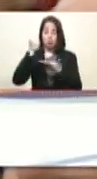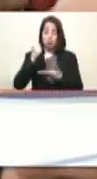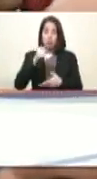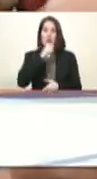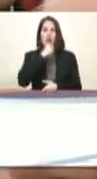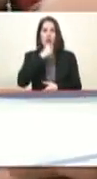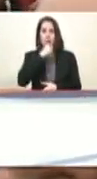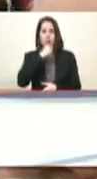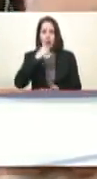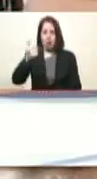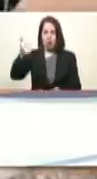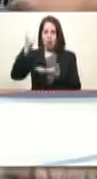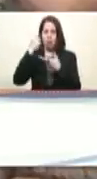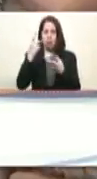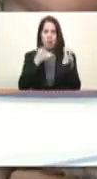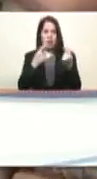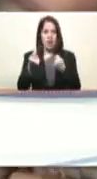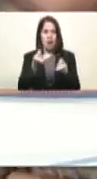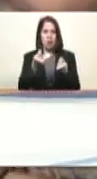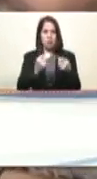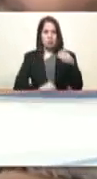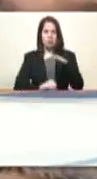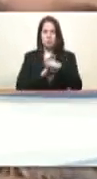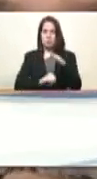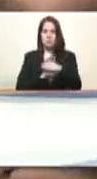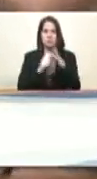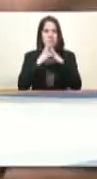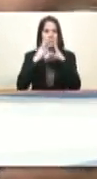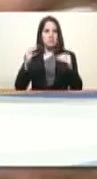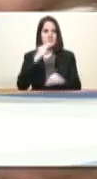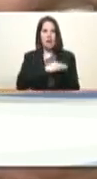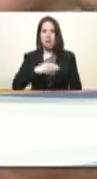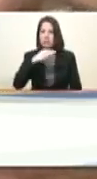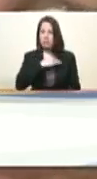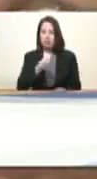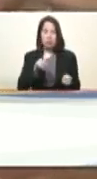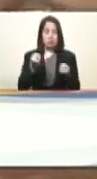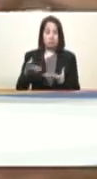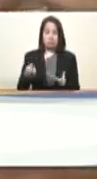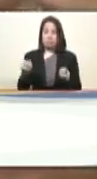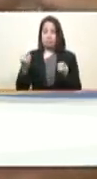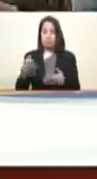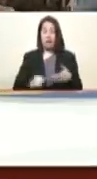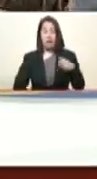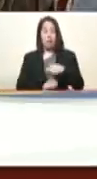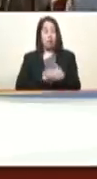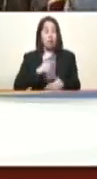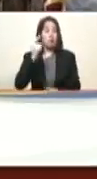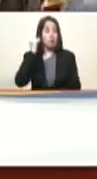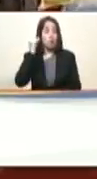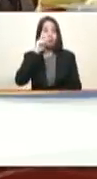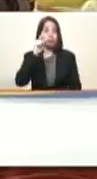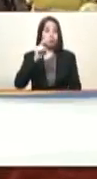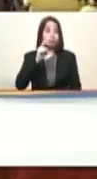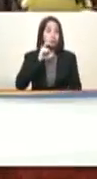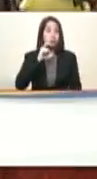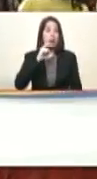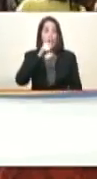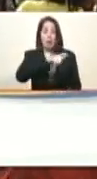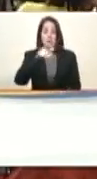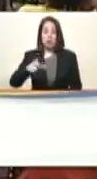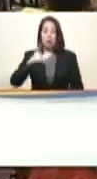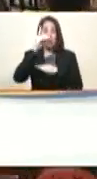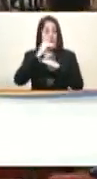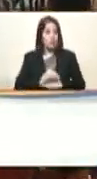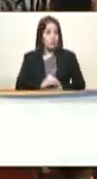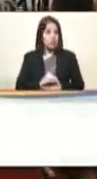su defensa, garantizando todas las misiones, grandes misiones, el apoyo a la embarazada, el apoyo a la persona con alguna